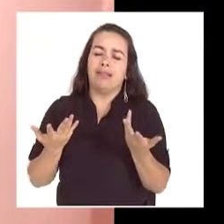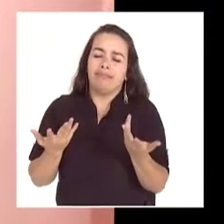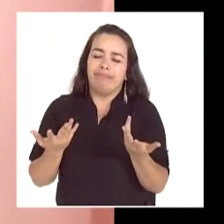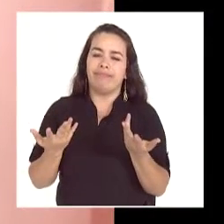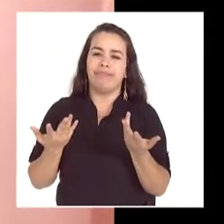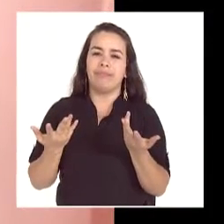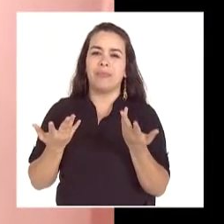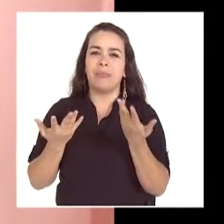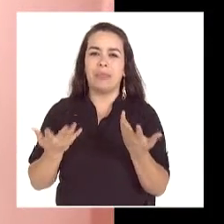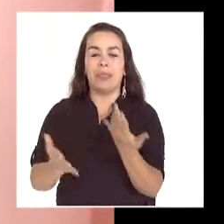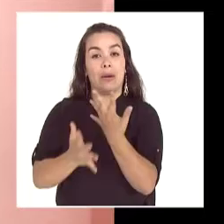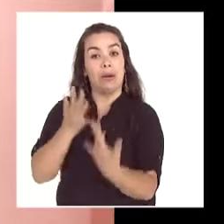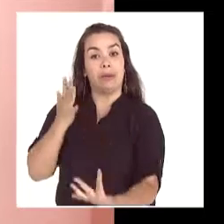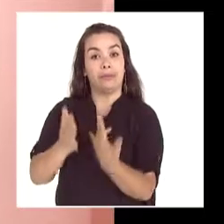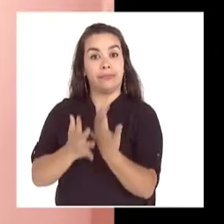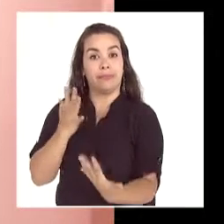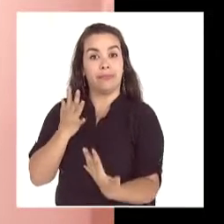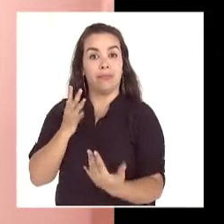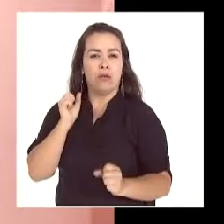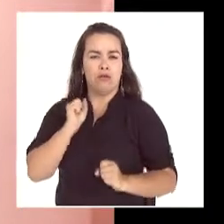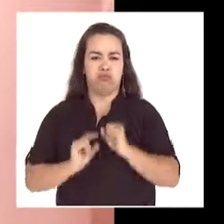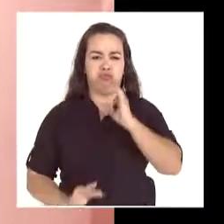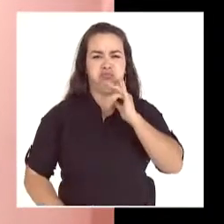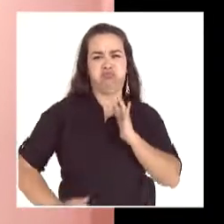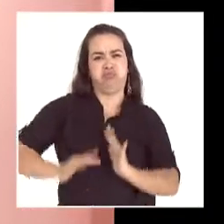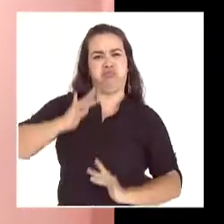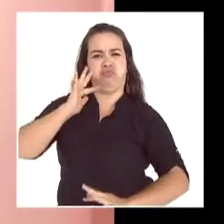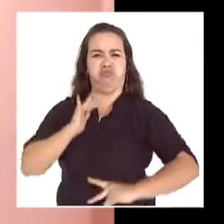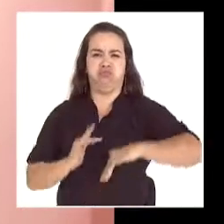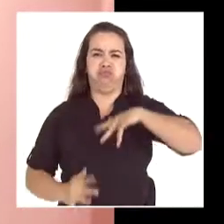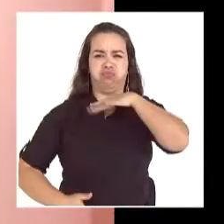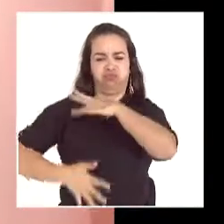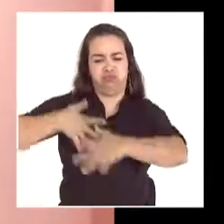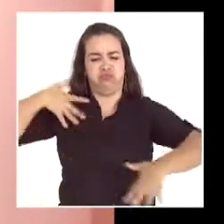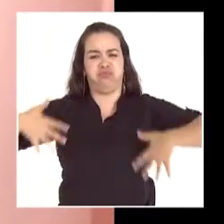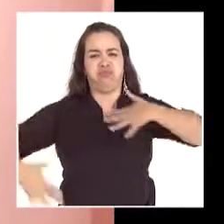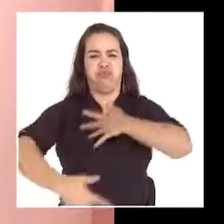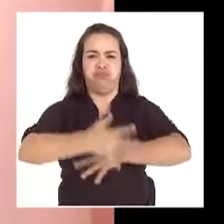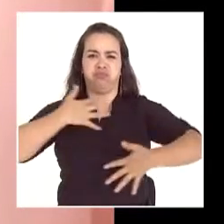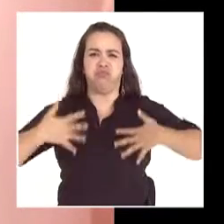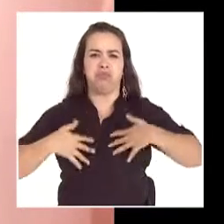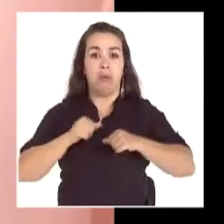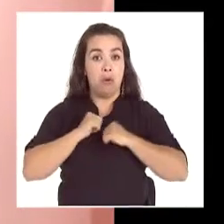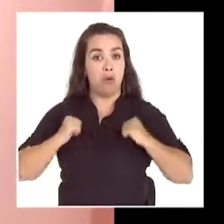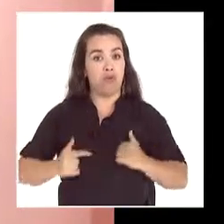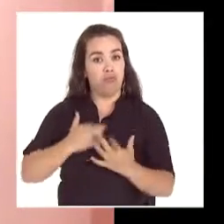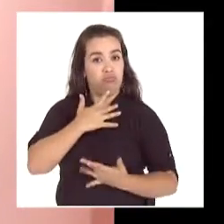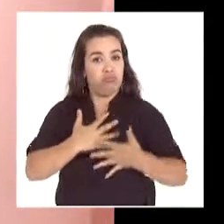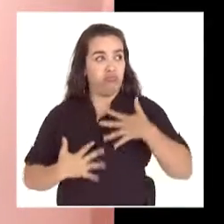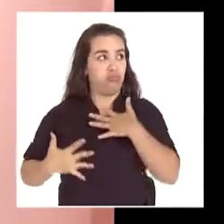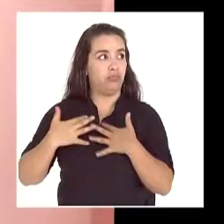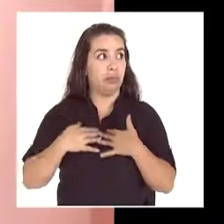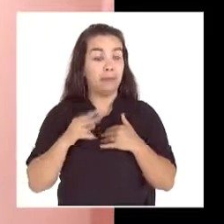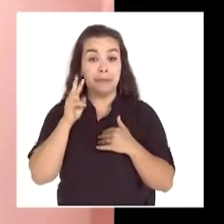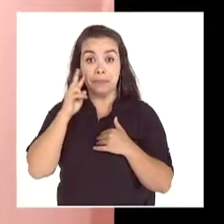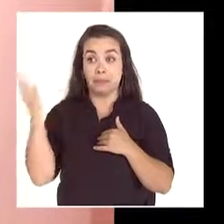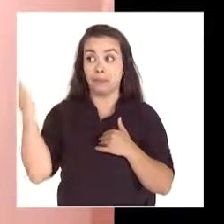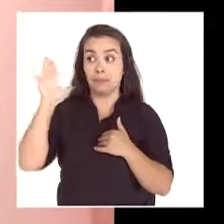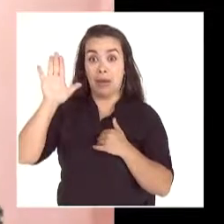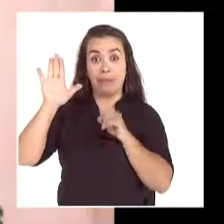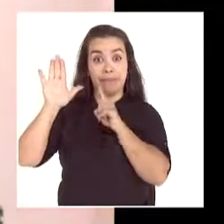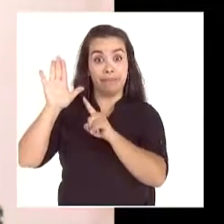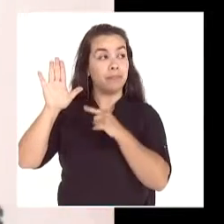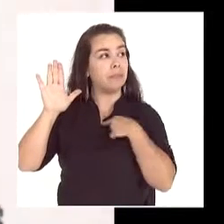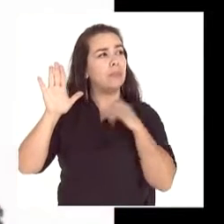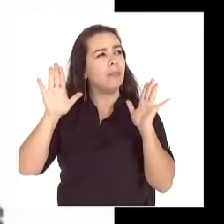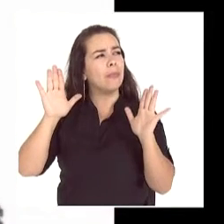cuando la sangre fluye a través del corazón. Aquí lo que estamos viendo es el enlentecimiento del